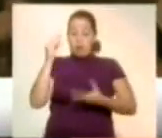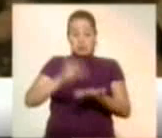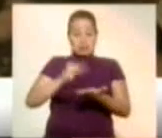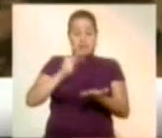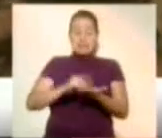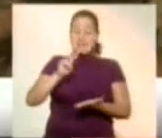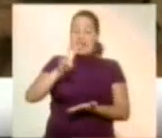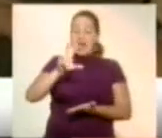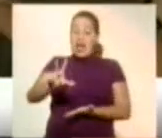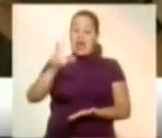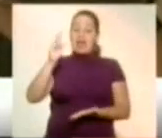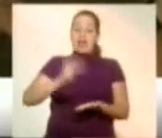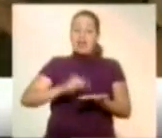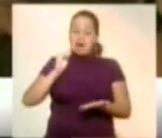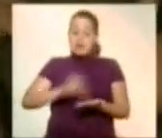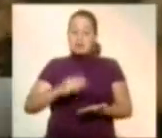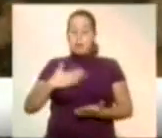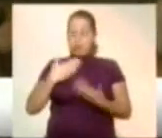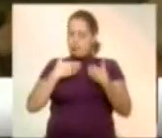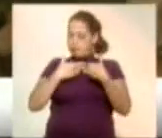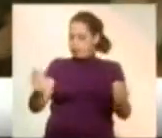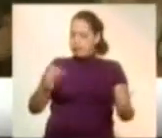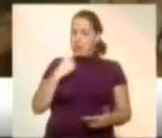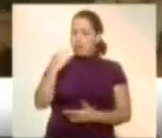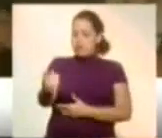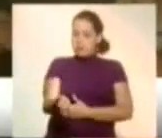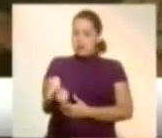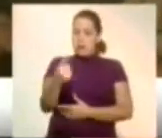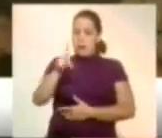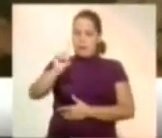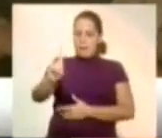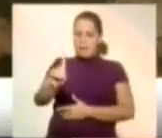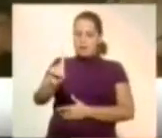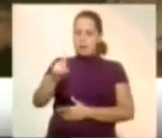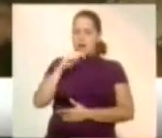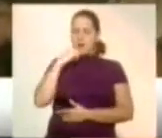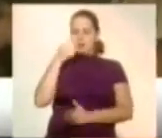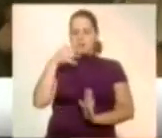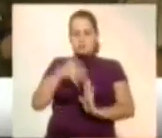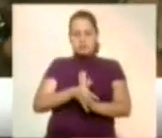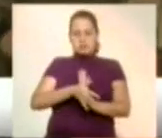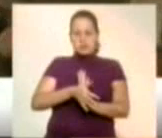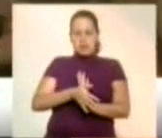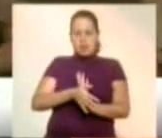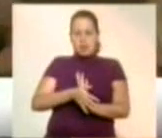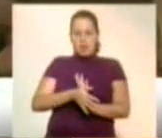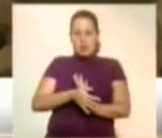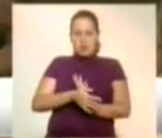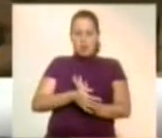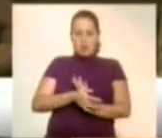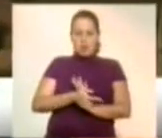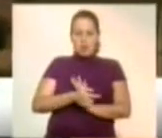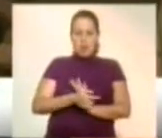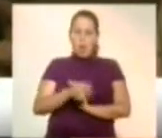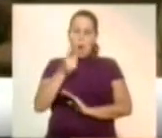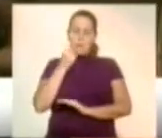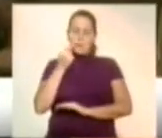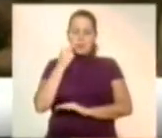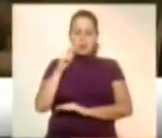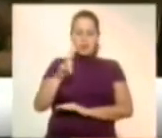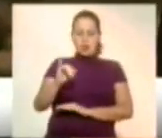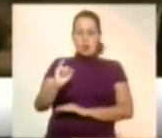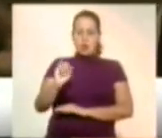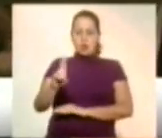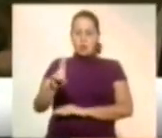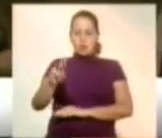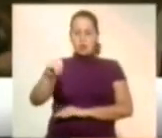en 3 oportunidades y lo puedo decir públicamente. Ella me acosó en un caso de Rumión Santa María, que me